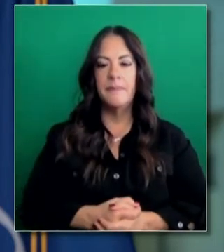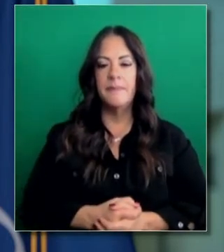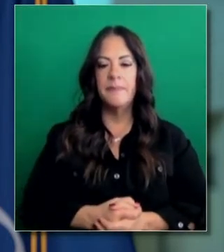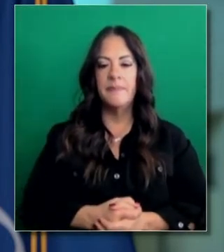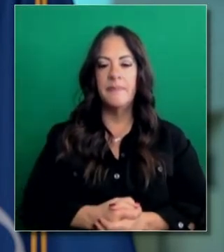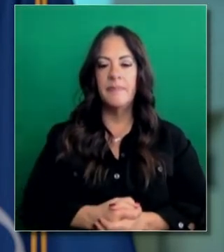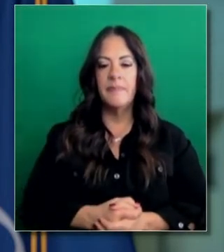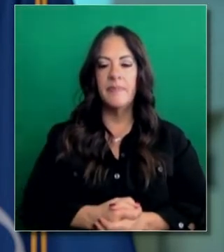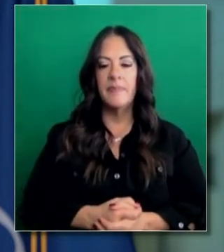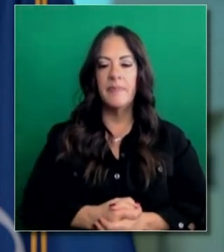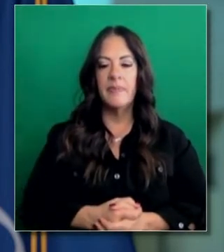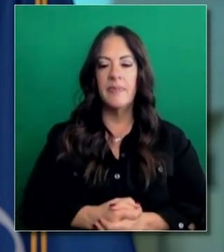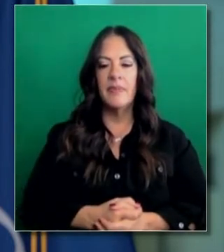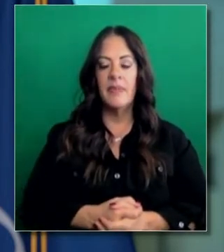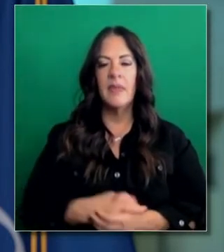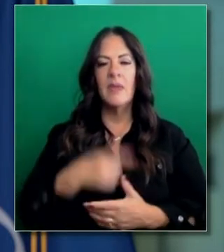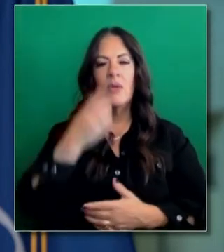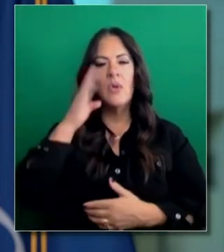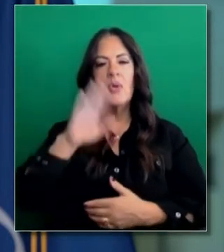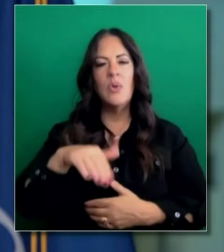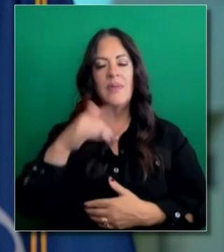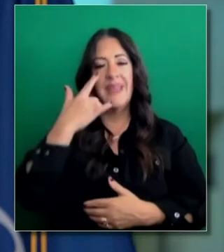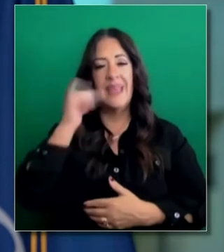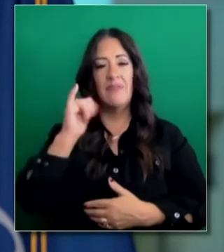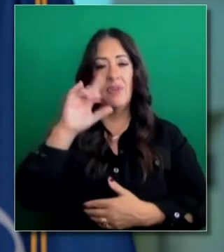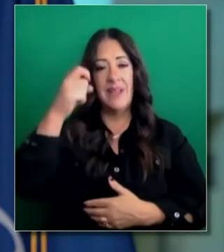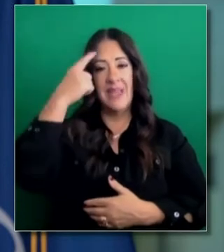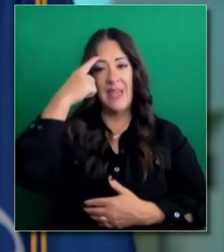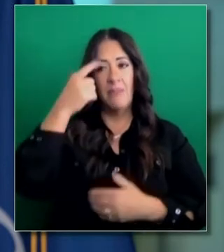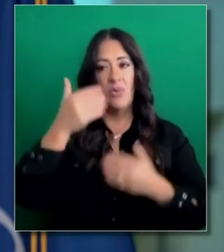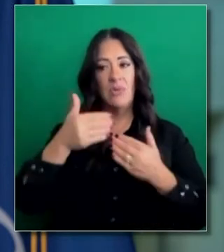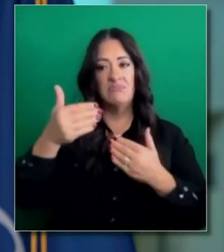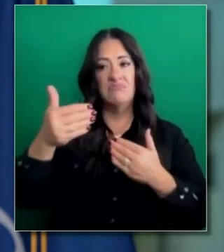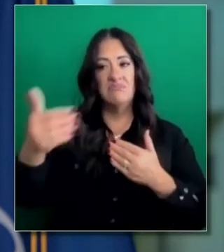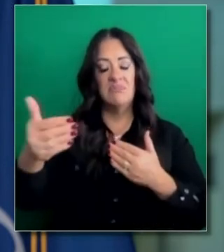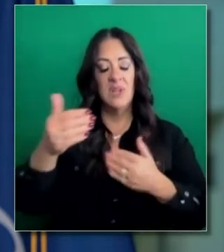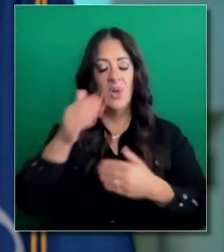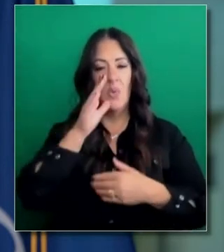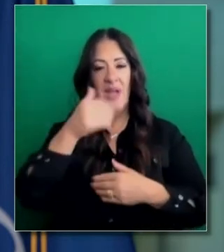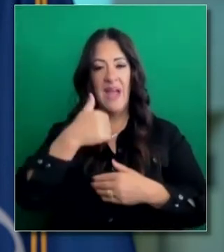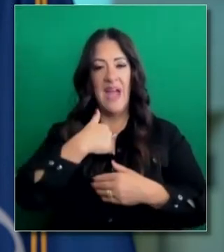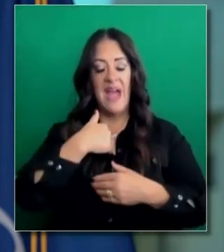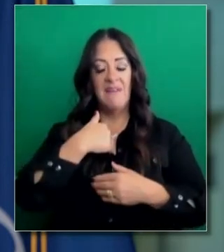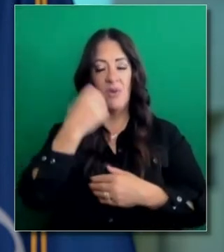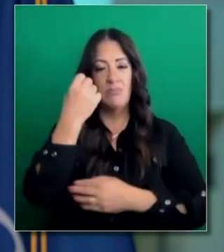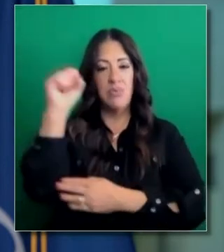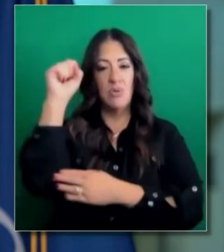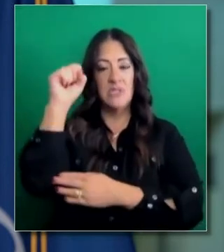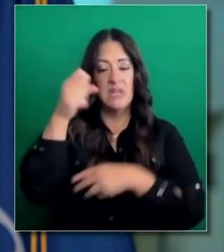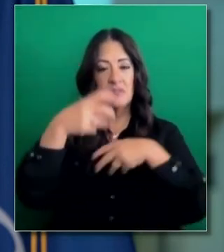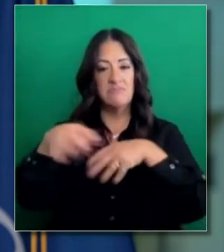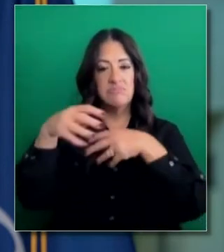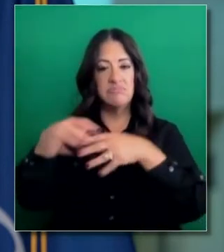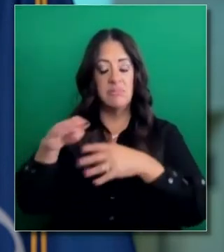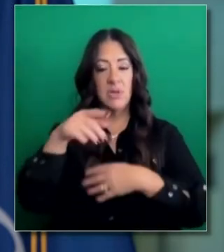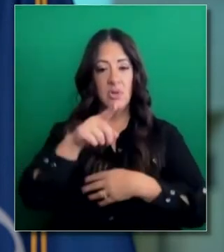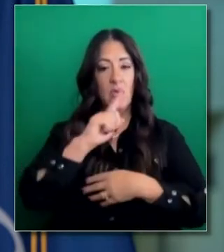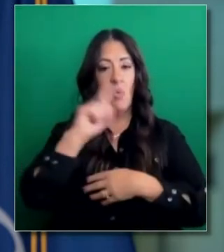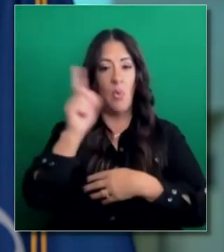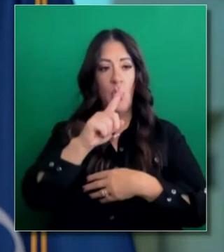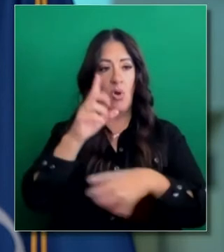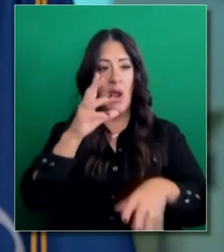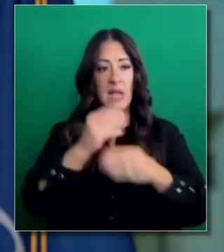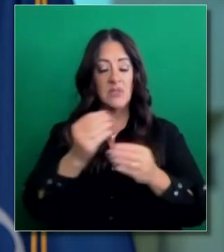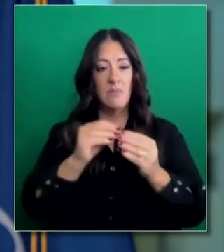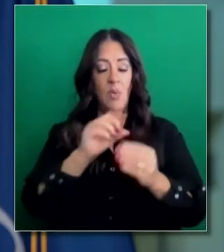haga luces de las protestas armadas en el capitolio que precauciones ha puesto usted